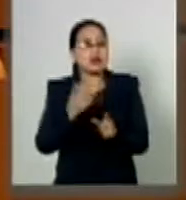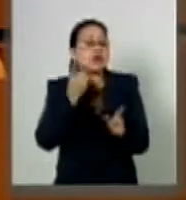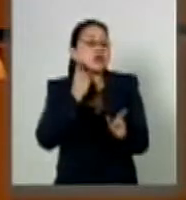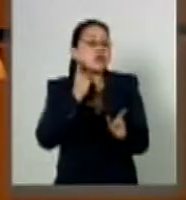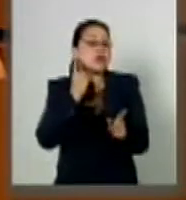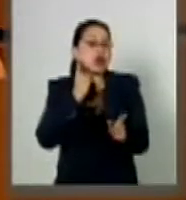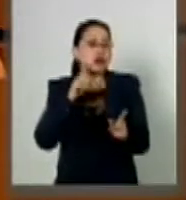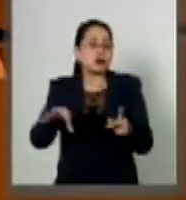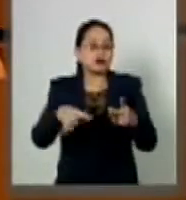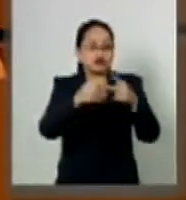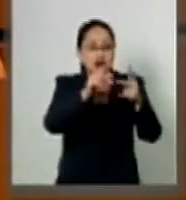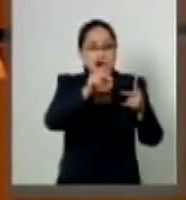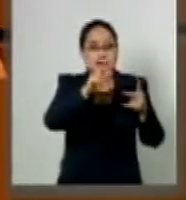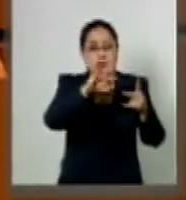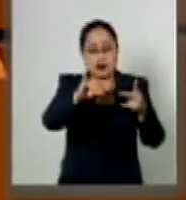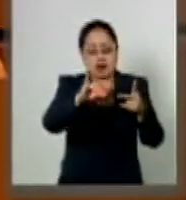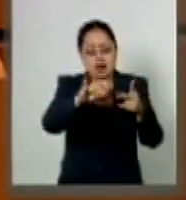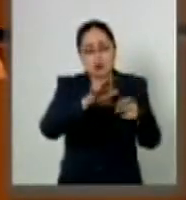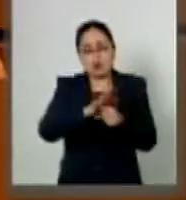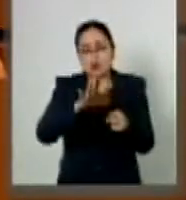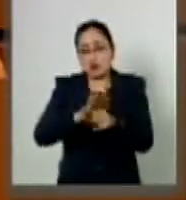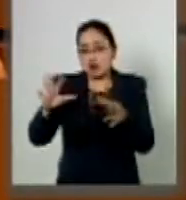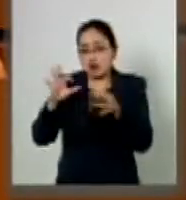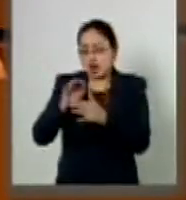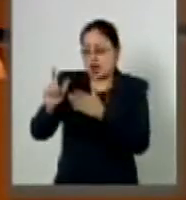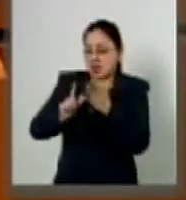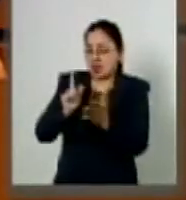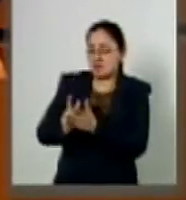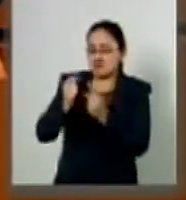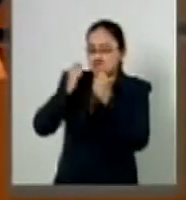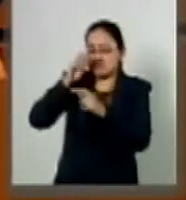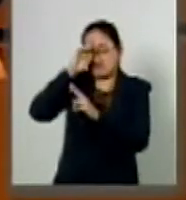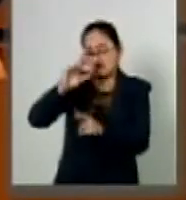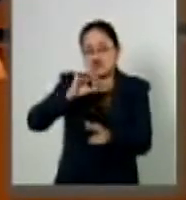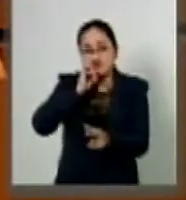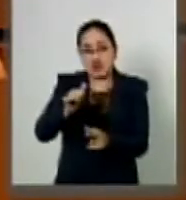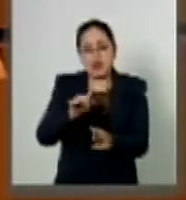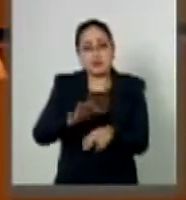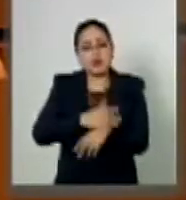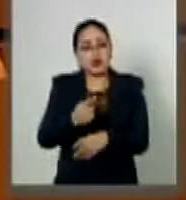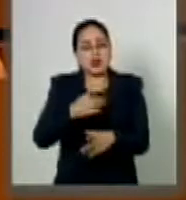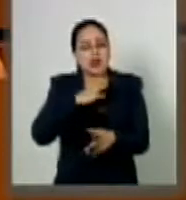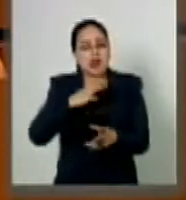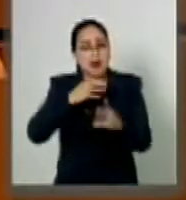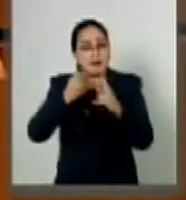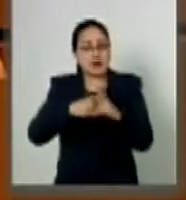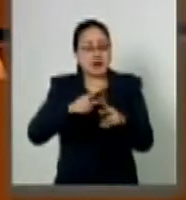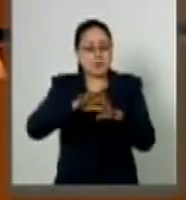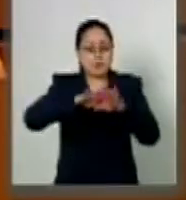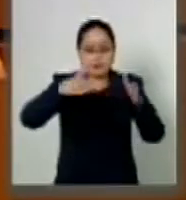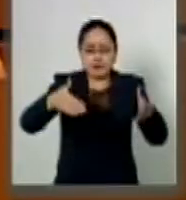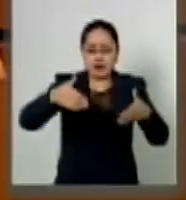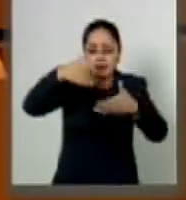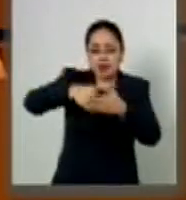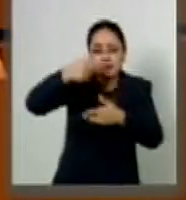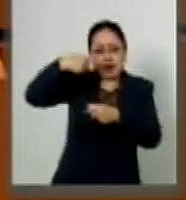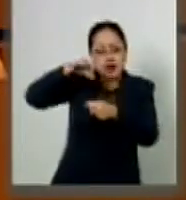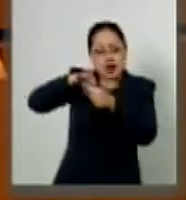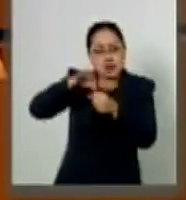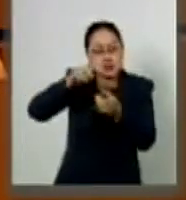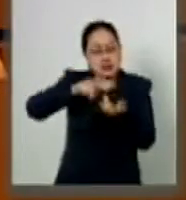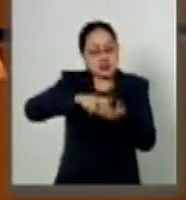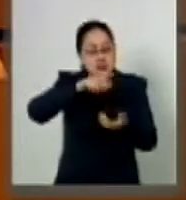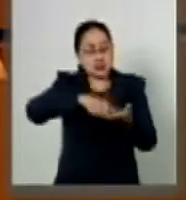al PRI, pasando por encima de las leyes, porque se instalaron más de una casilla especial para diputado local